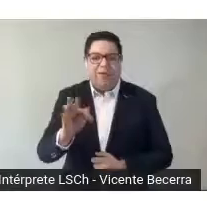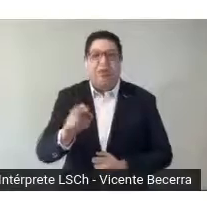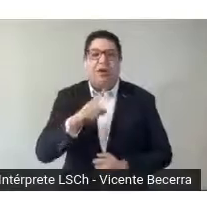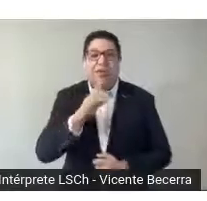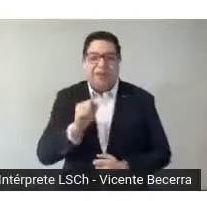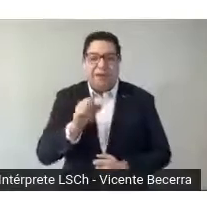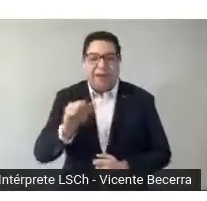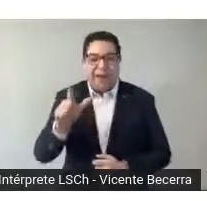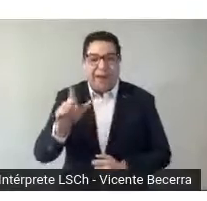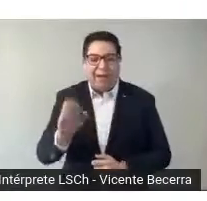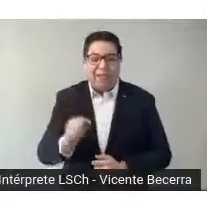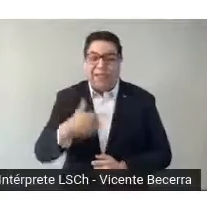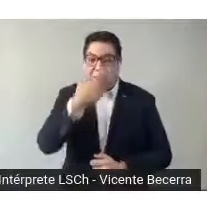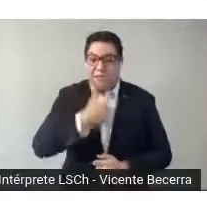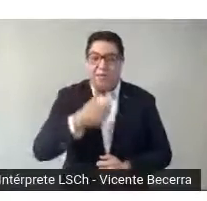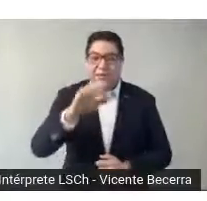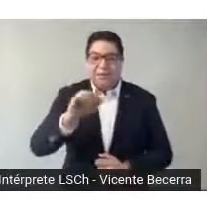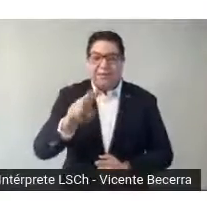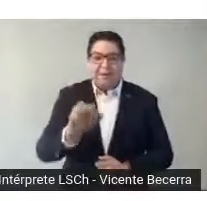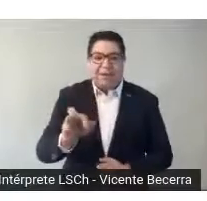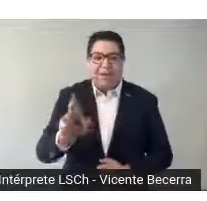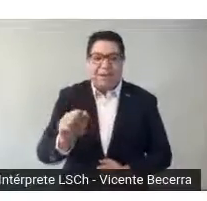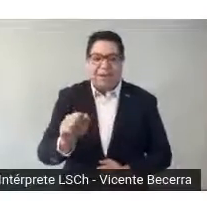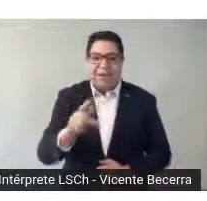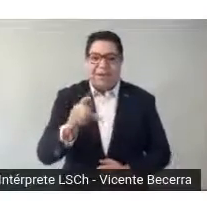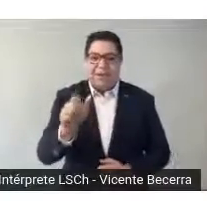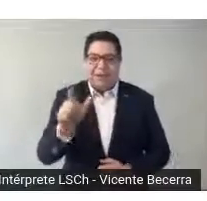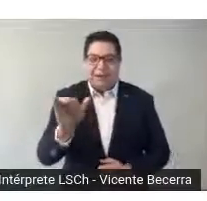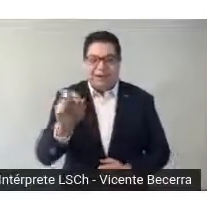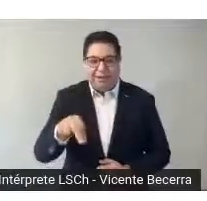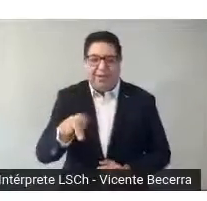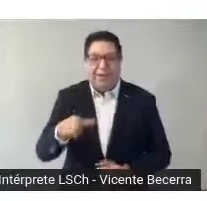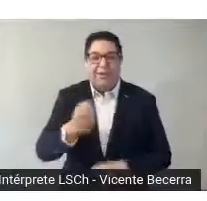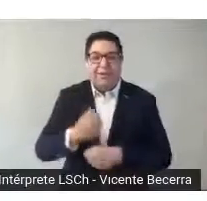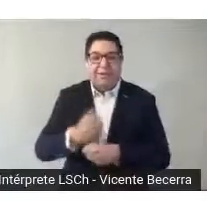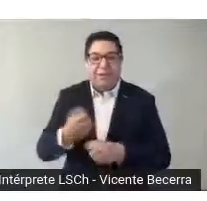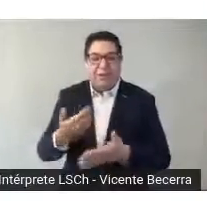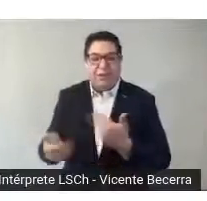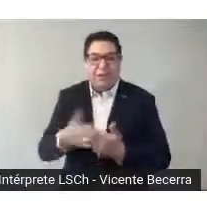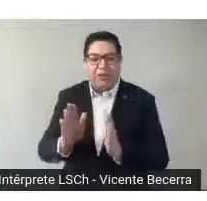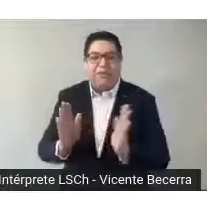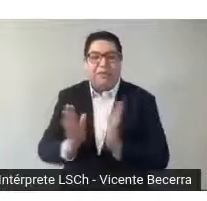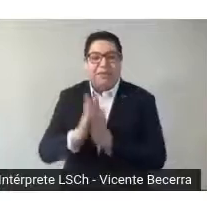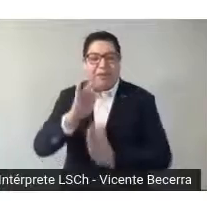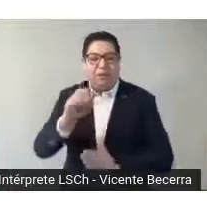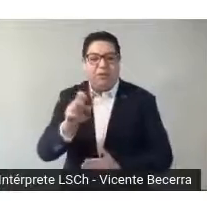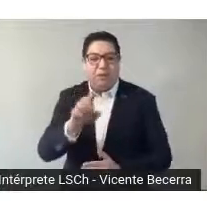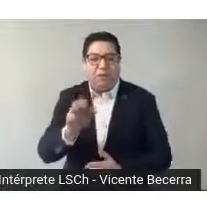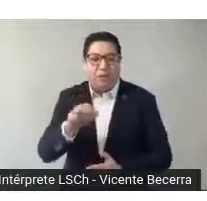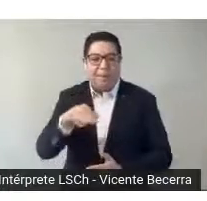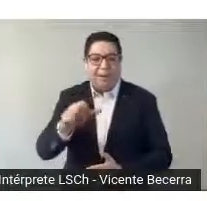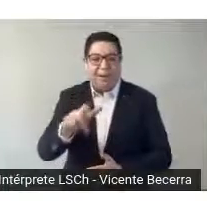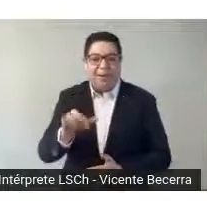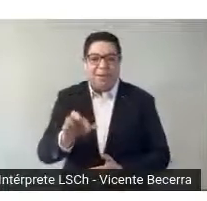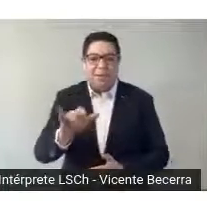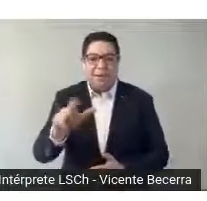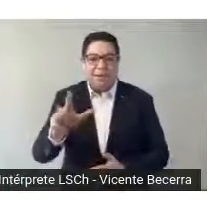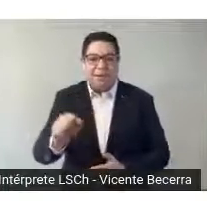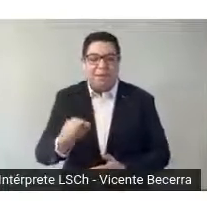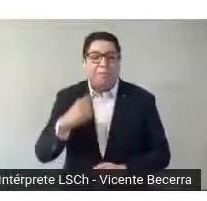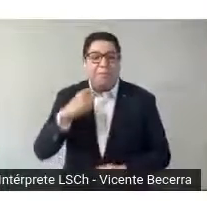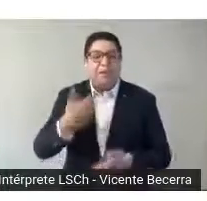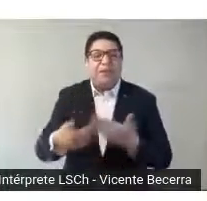mi nombre es Javier Escobedo Klein, yo trabajo en el Hospital San José de Melipilla. Hola, ¿por qué ser parte de la red de innovadores?